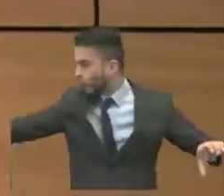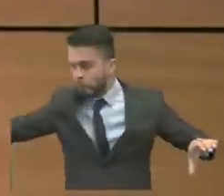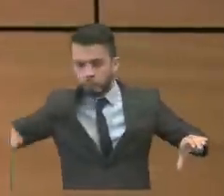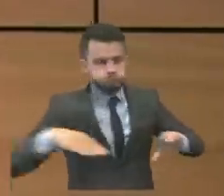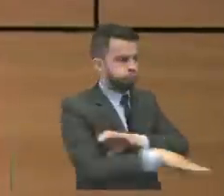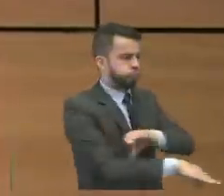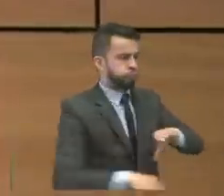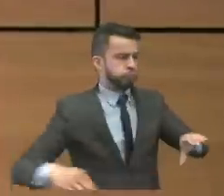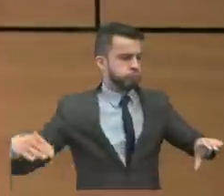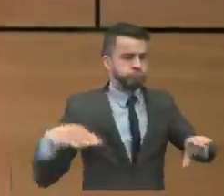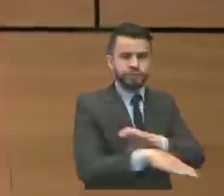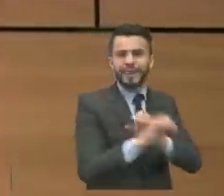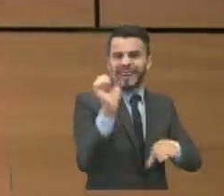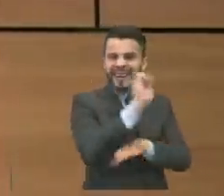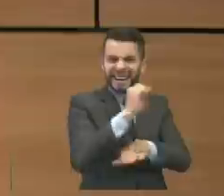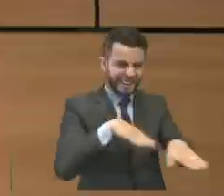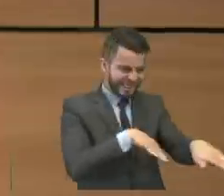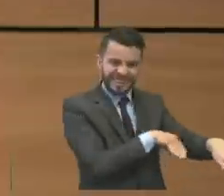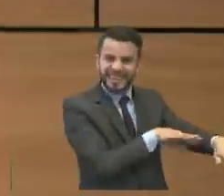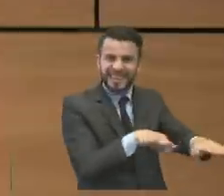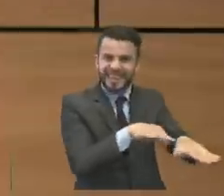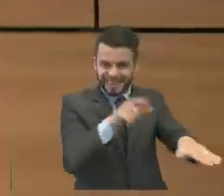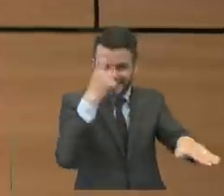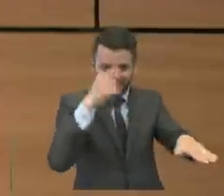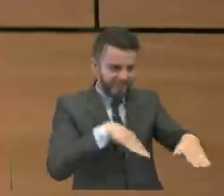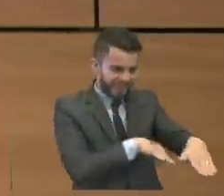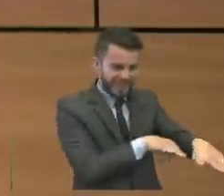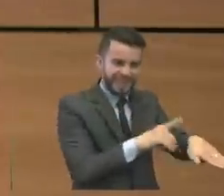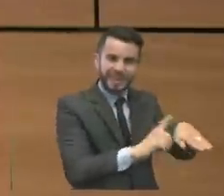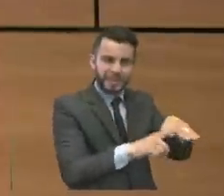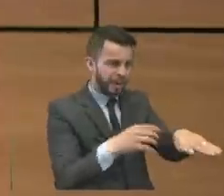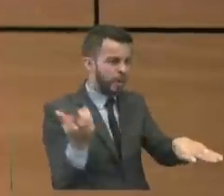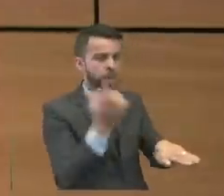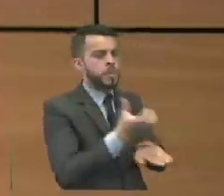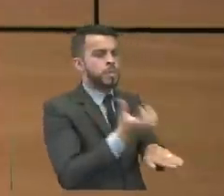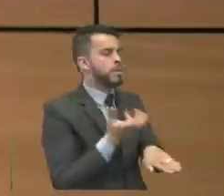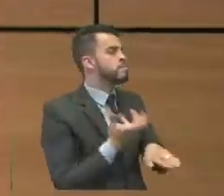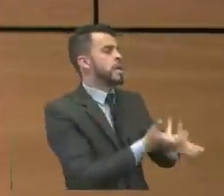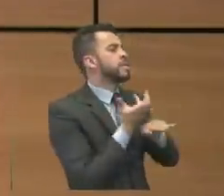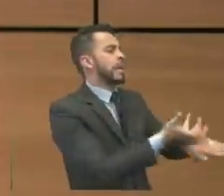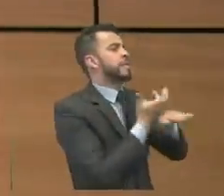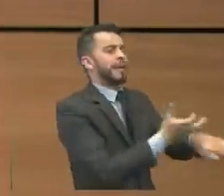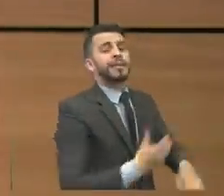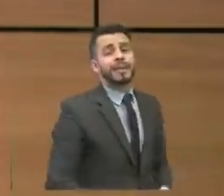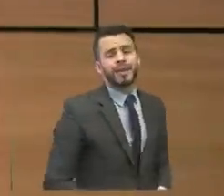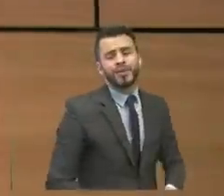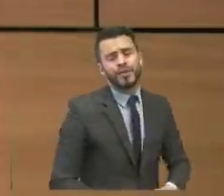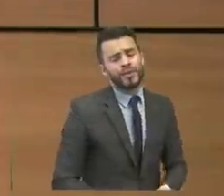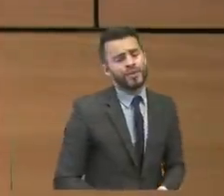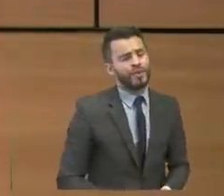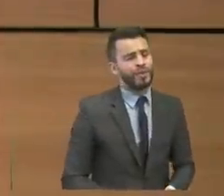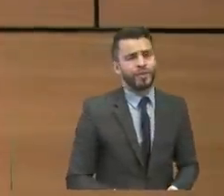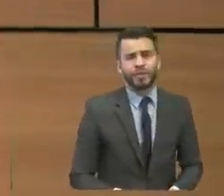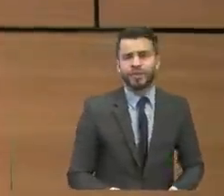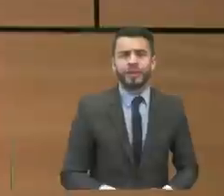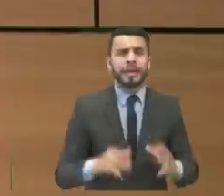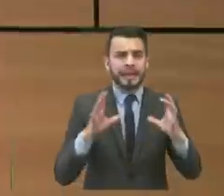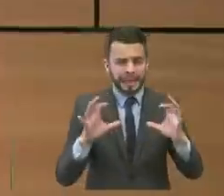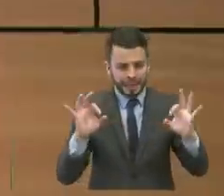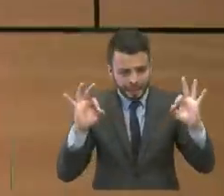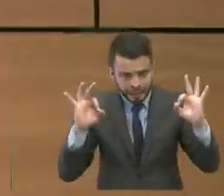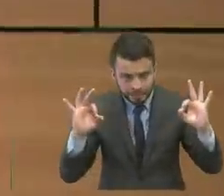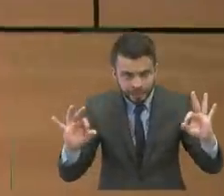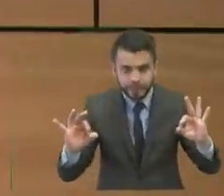así. Queremos espacios mucho más blandos, mucho más flexibles, mucho más aprovechables, tanto peatonales como